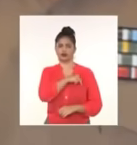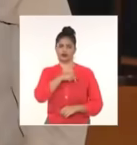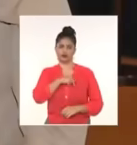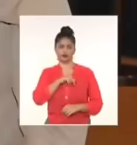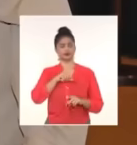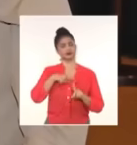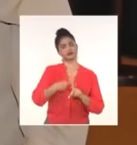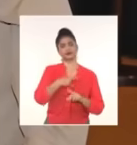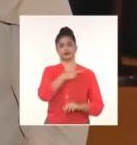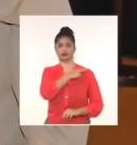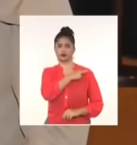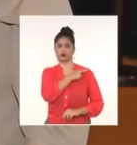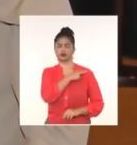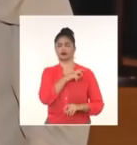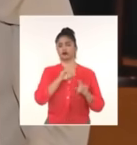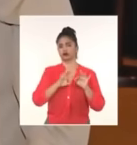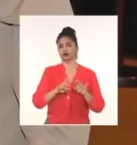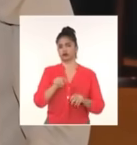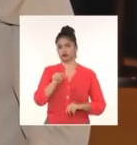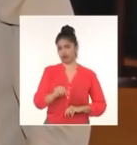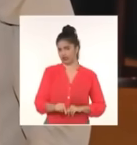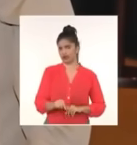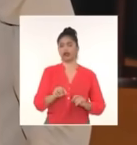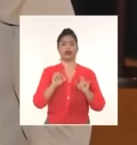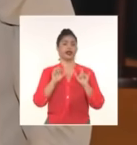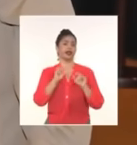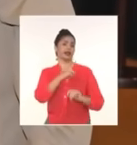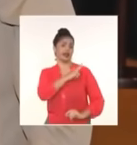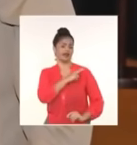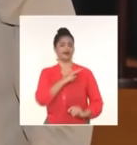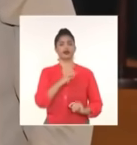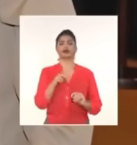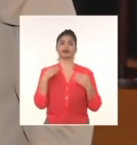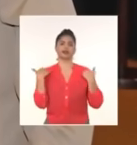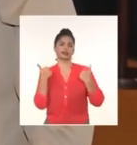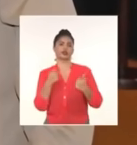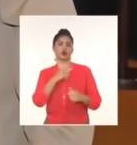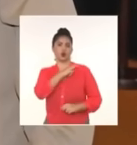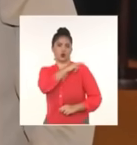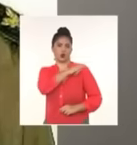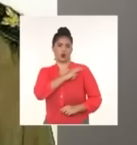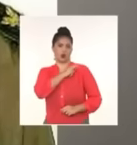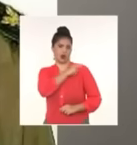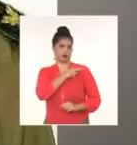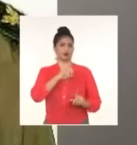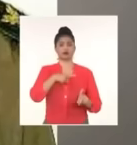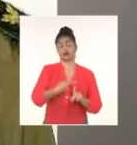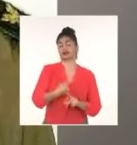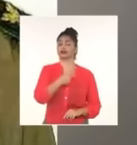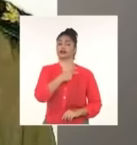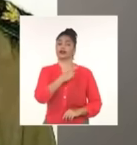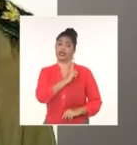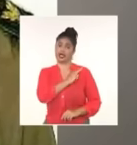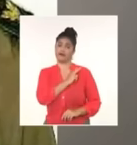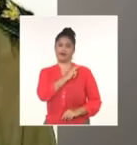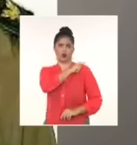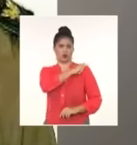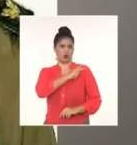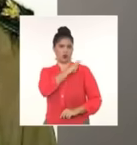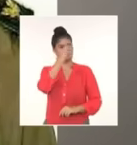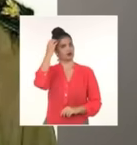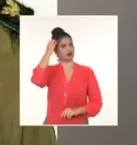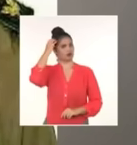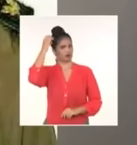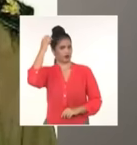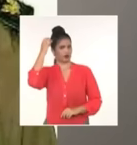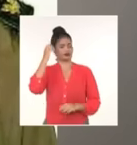la Secretaría, jefe de la Dirección de Cuadros del MINFAR y posteriormente jefe de cuadros del Estado y el Gobierno.